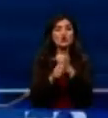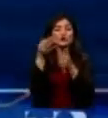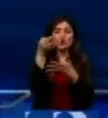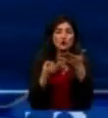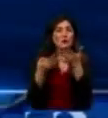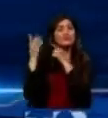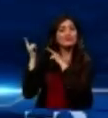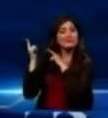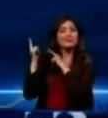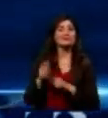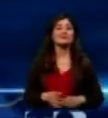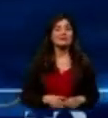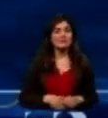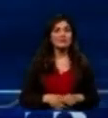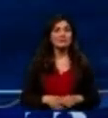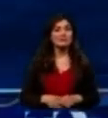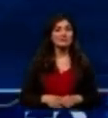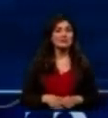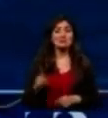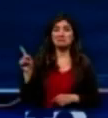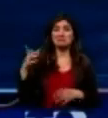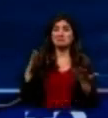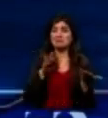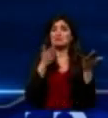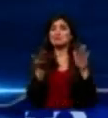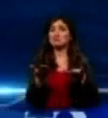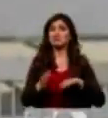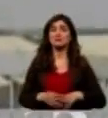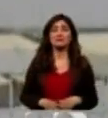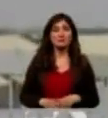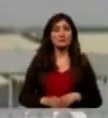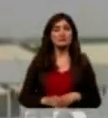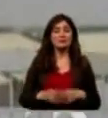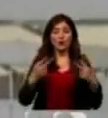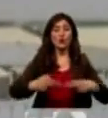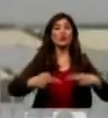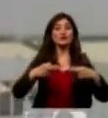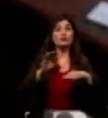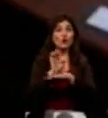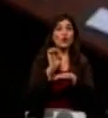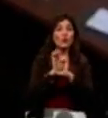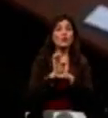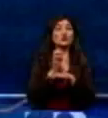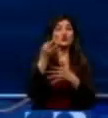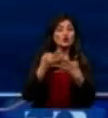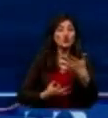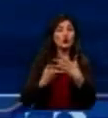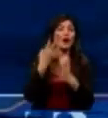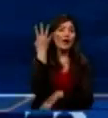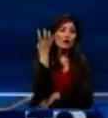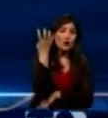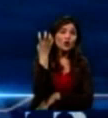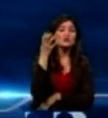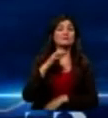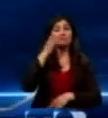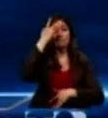total, fueron 48.000 y hubo 41 fallecidos en esa región. En Huaquillas, Ecuador, se han registrado solo 14